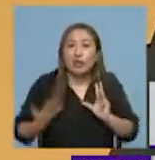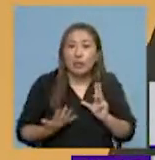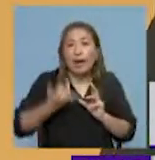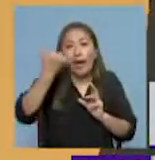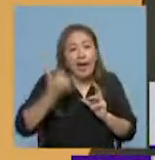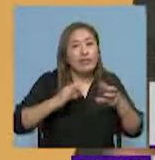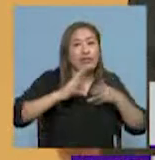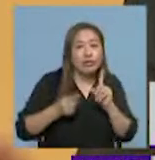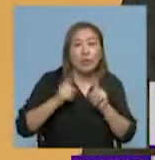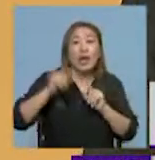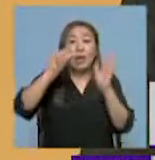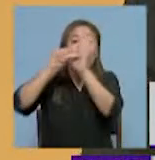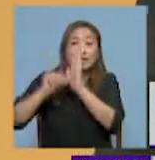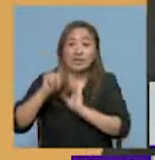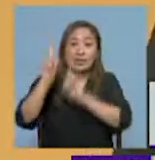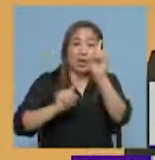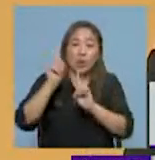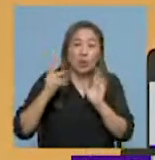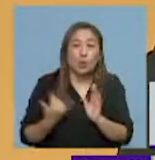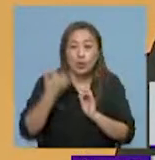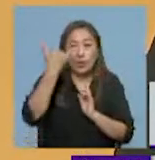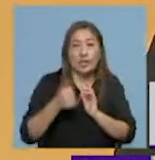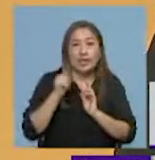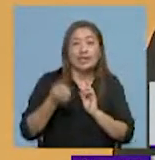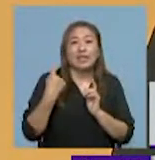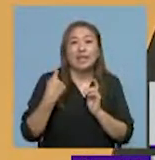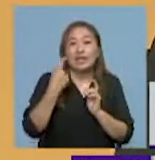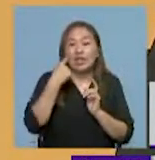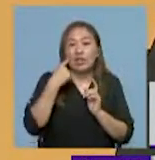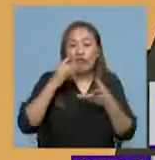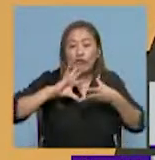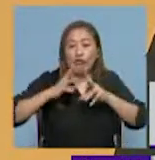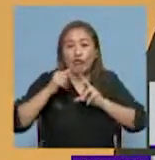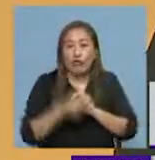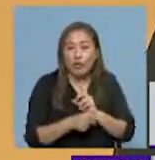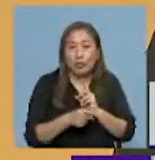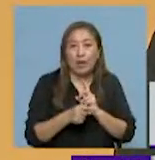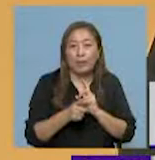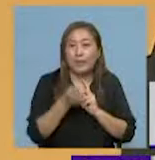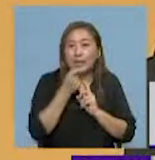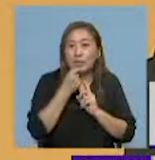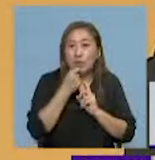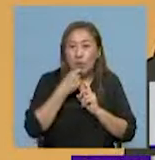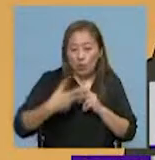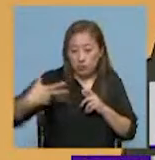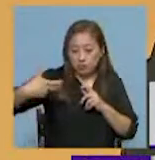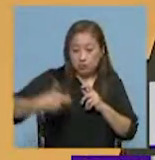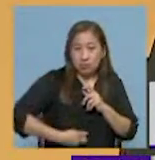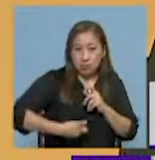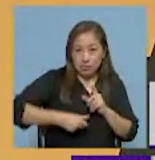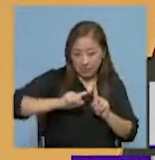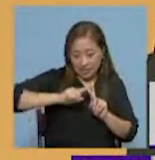métodos hay países por ejemplo que tienen como método de hacer una muerte química primero del